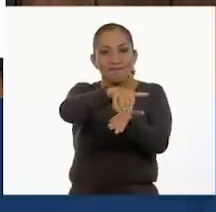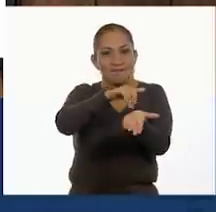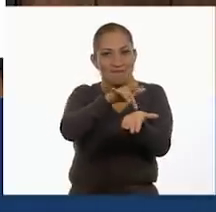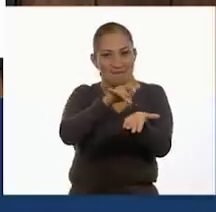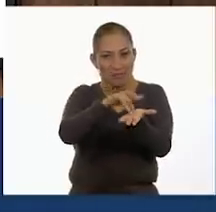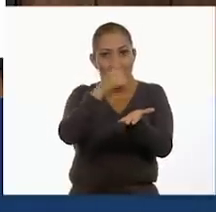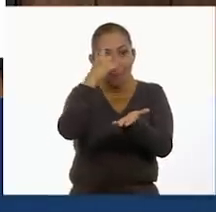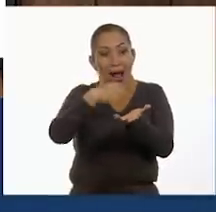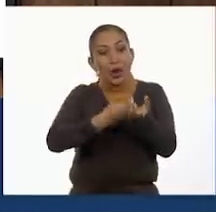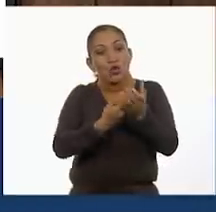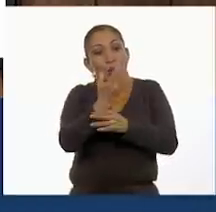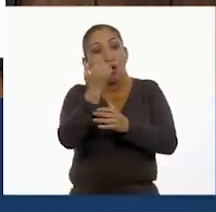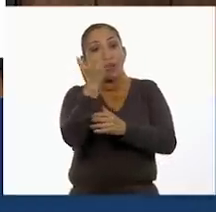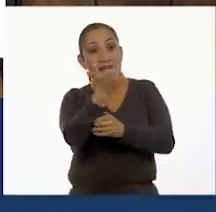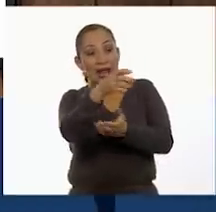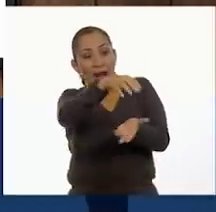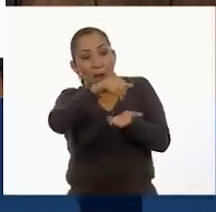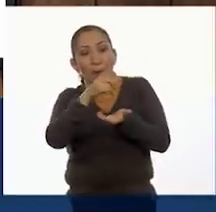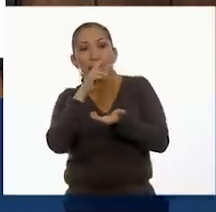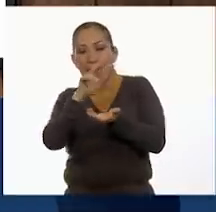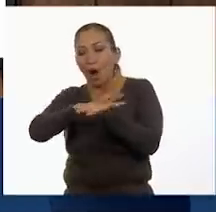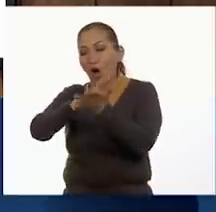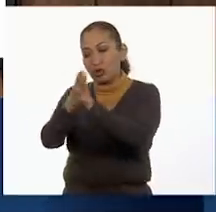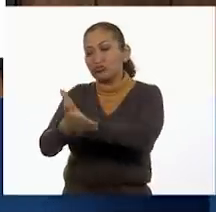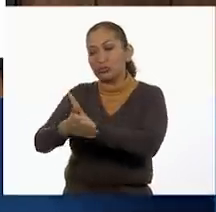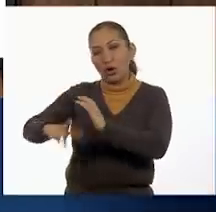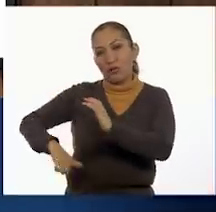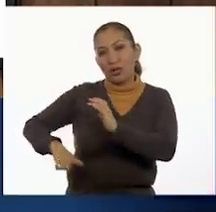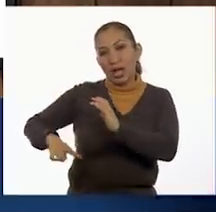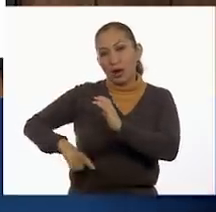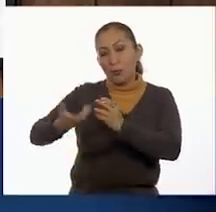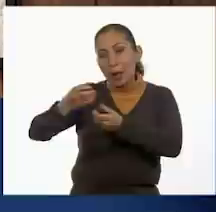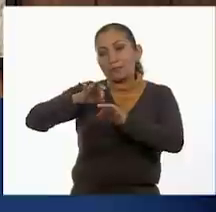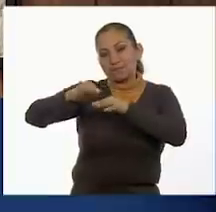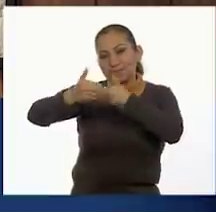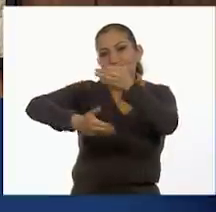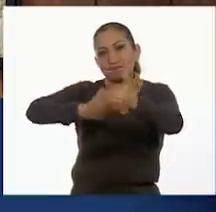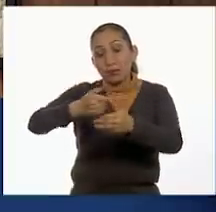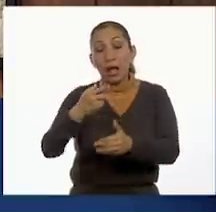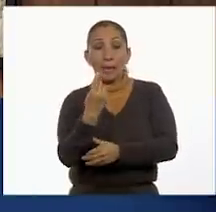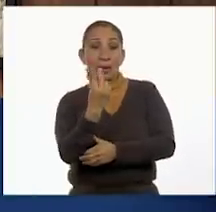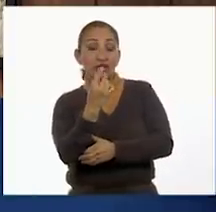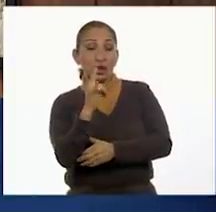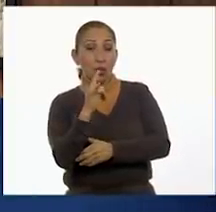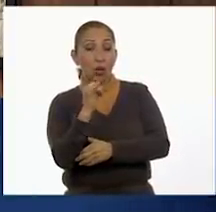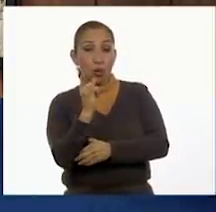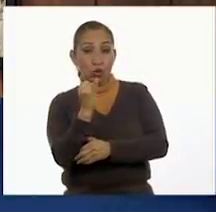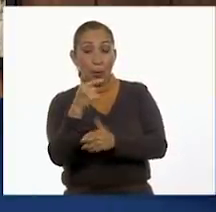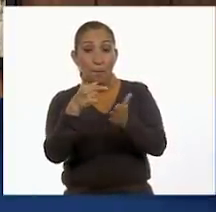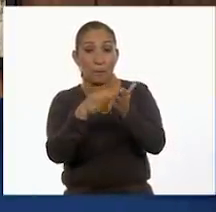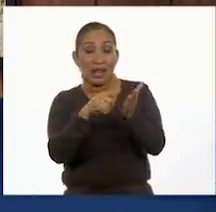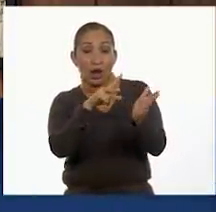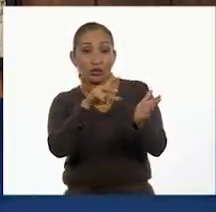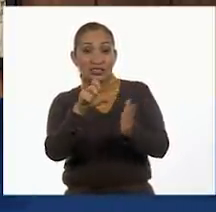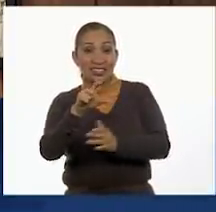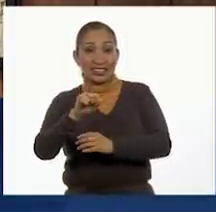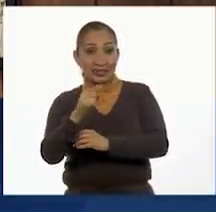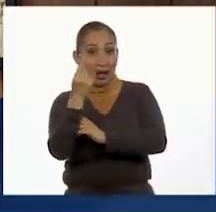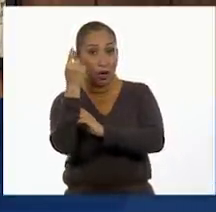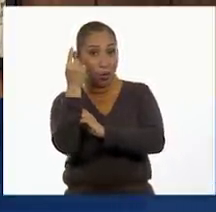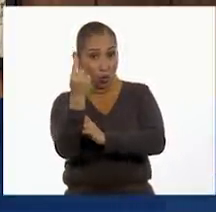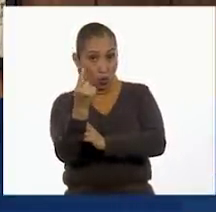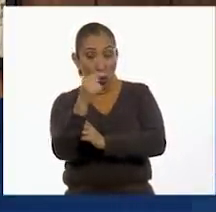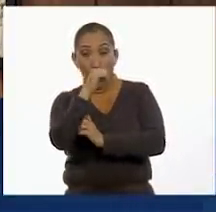conseguir recursos necesarios para mejorar la situación del país. El 25 de junio de